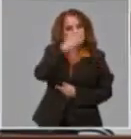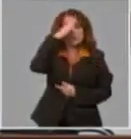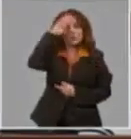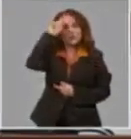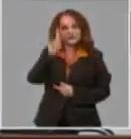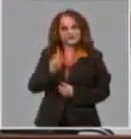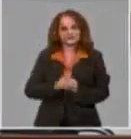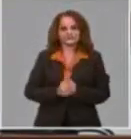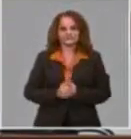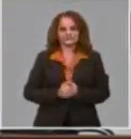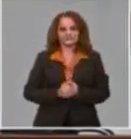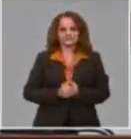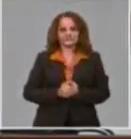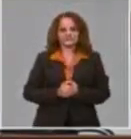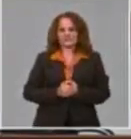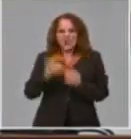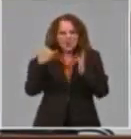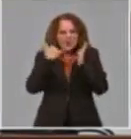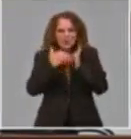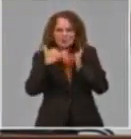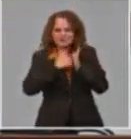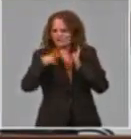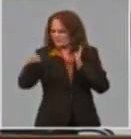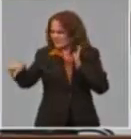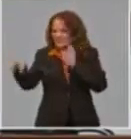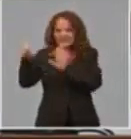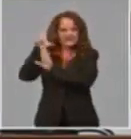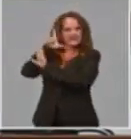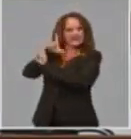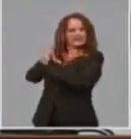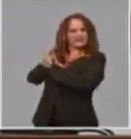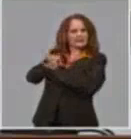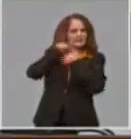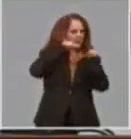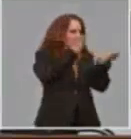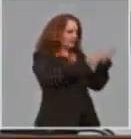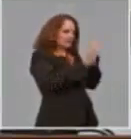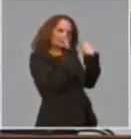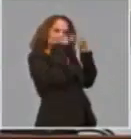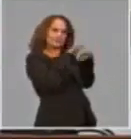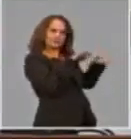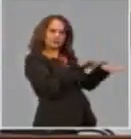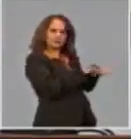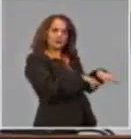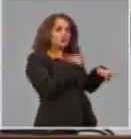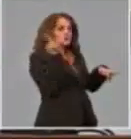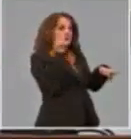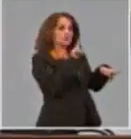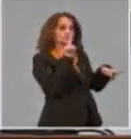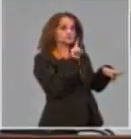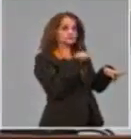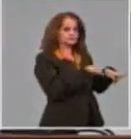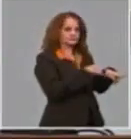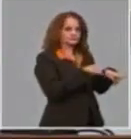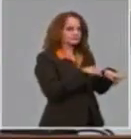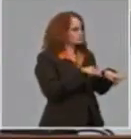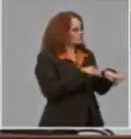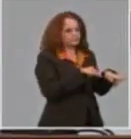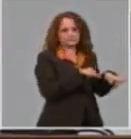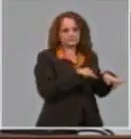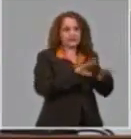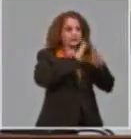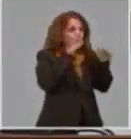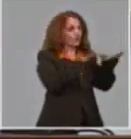Los desabastecimientos no son la justificación de estas nocivas manifestaciones. Al contrario, el desabastecimiento tiene que promover la comprensión,